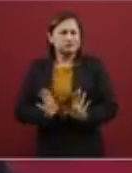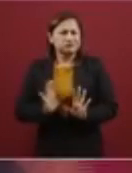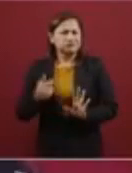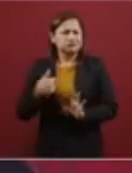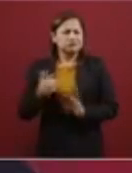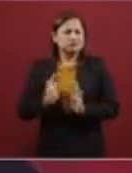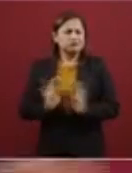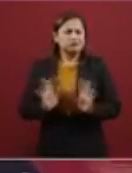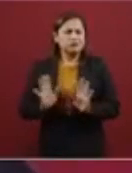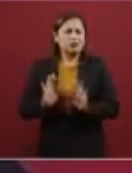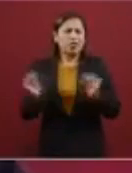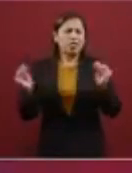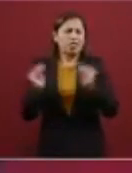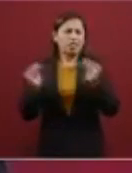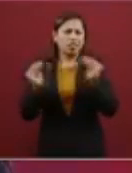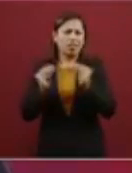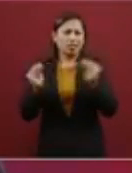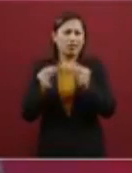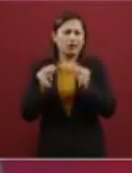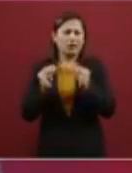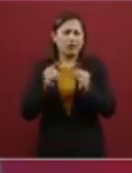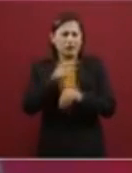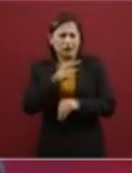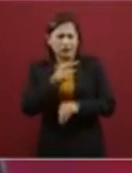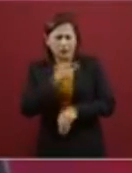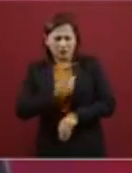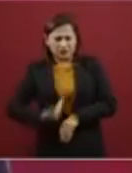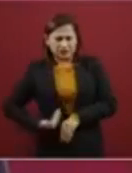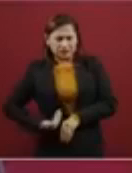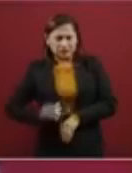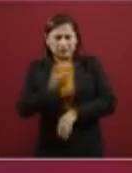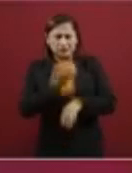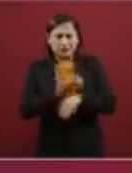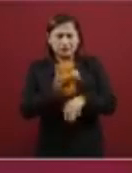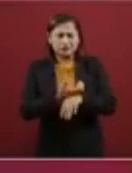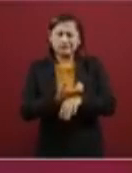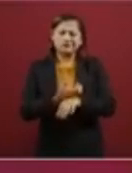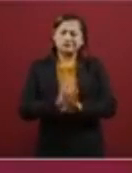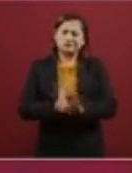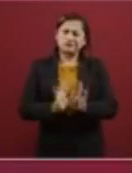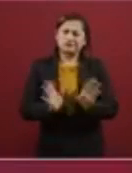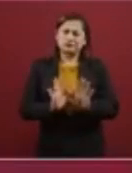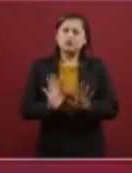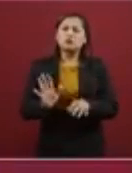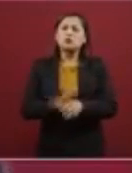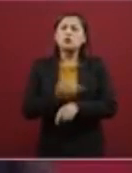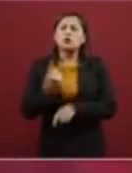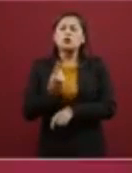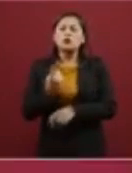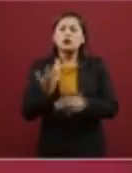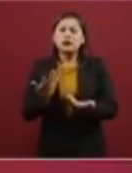en un debate con el presidente de Estados Unidos cuando tenemos en Estados